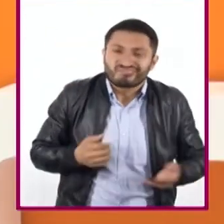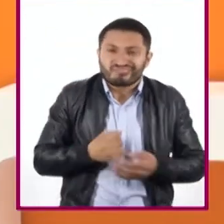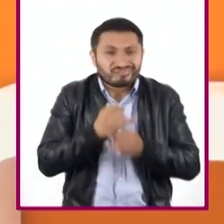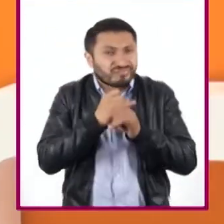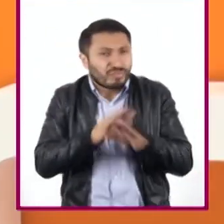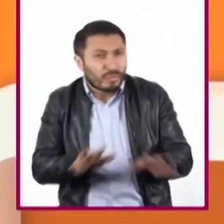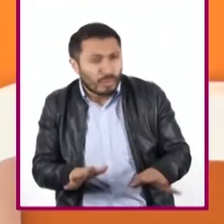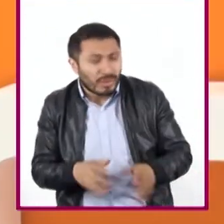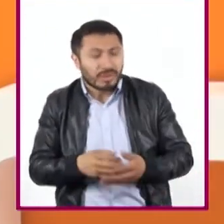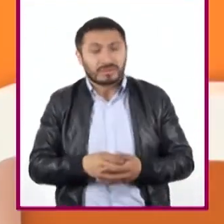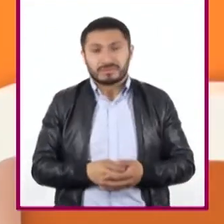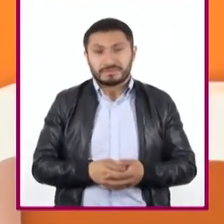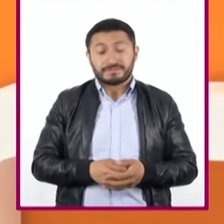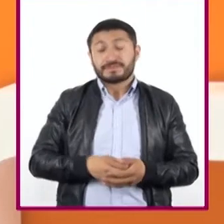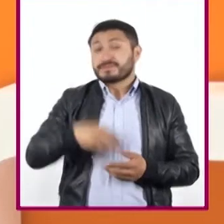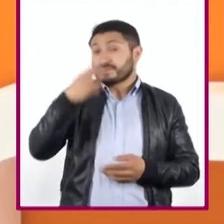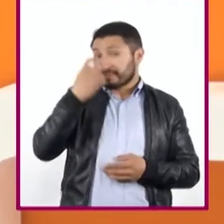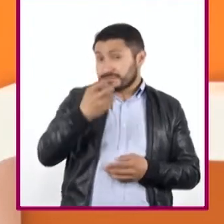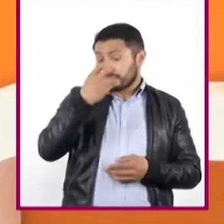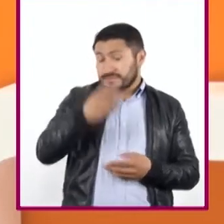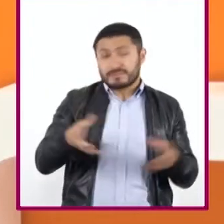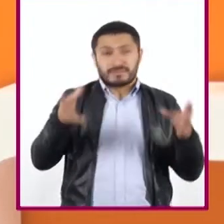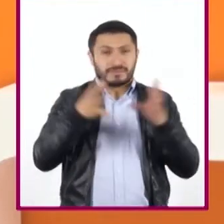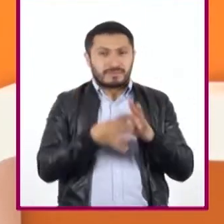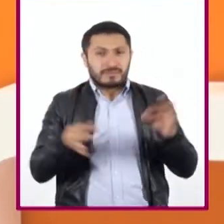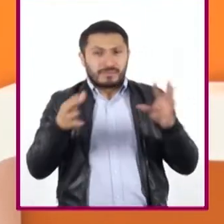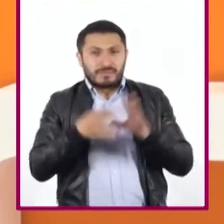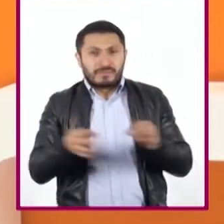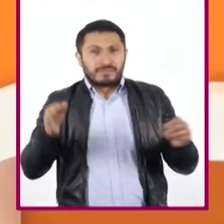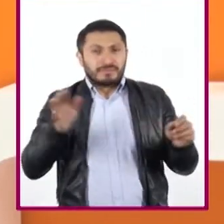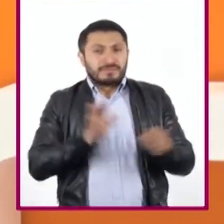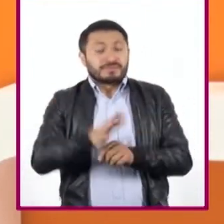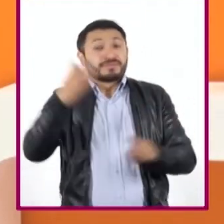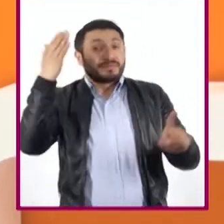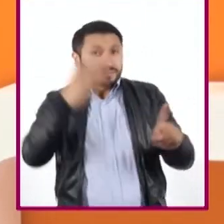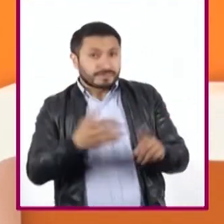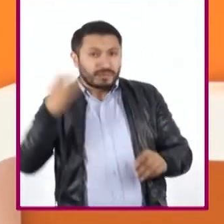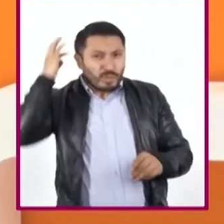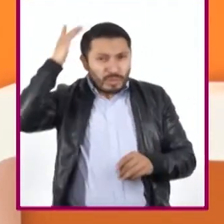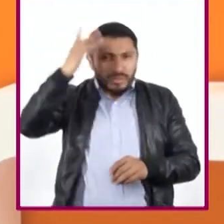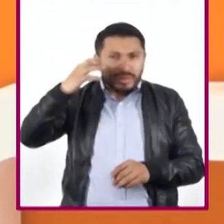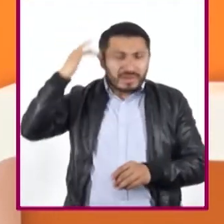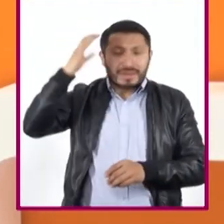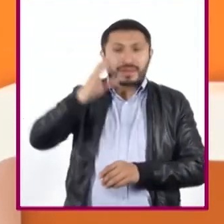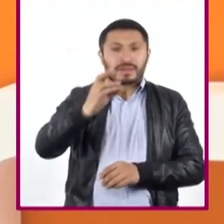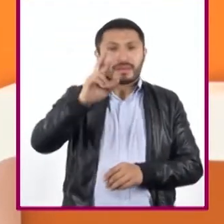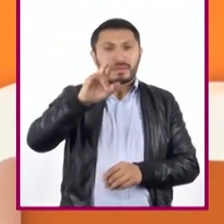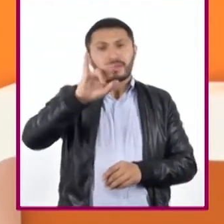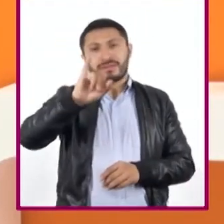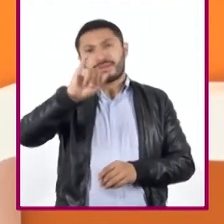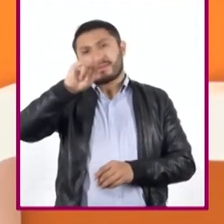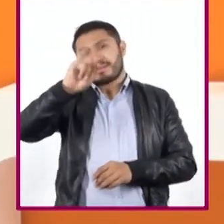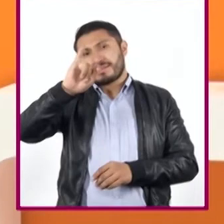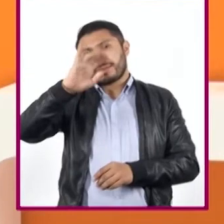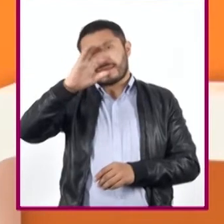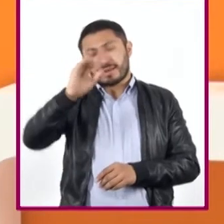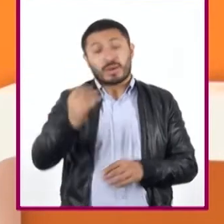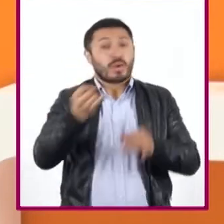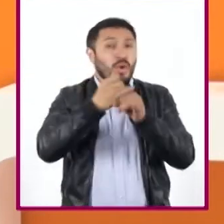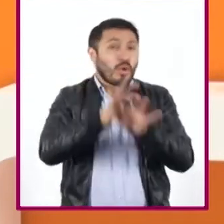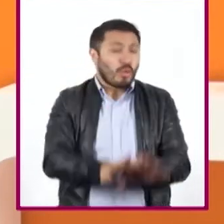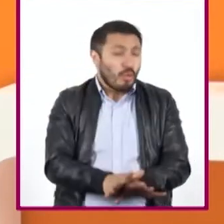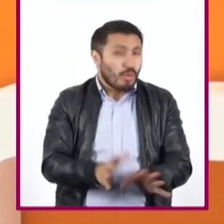Para ello, explicaremos en qué consiste el análisis crítico de la información, cuál es la importancia